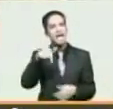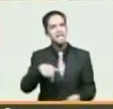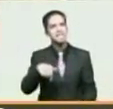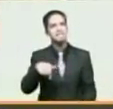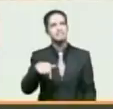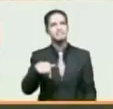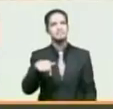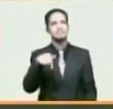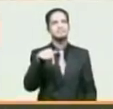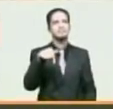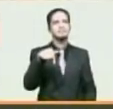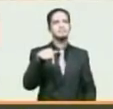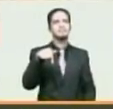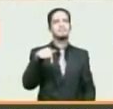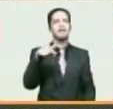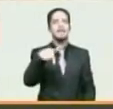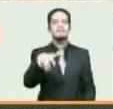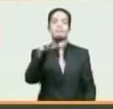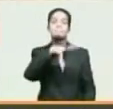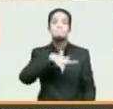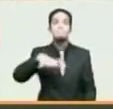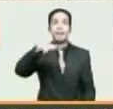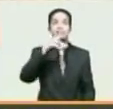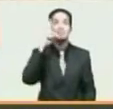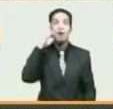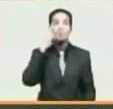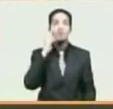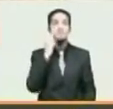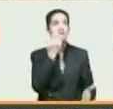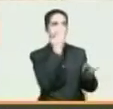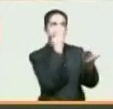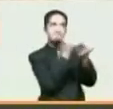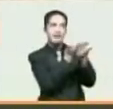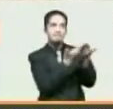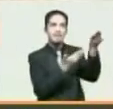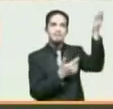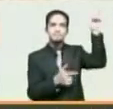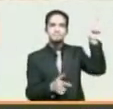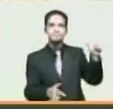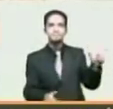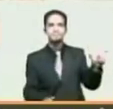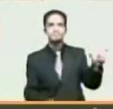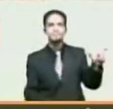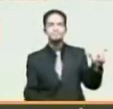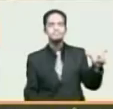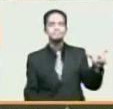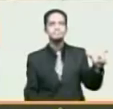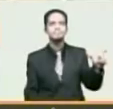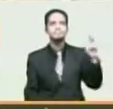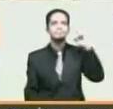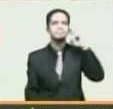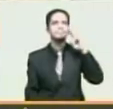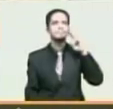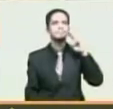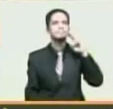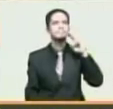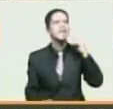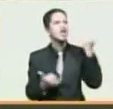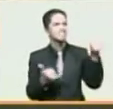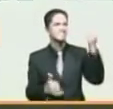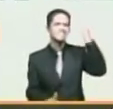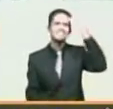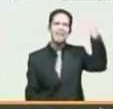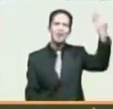esta Plaza Bolívar ante nuestro padre Libertador, que nos está como saludando ahí,